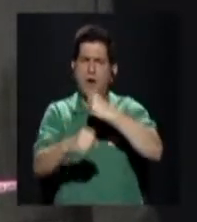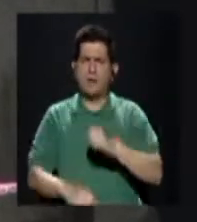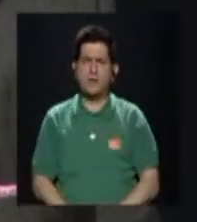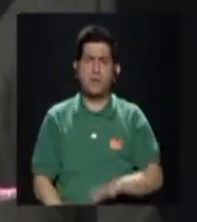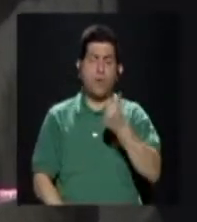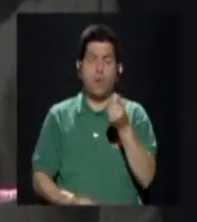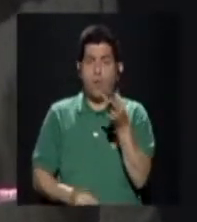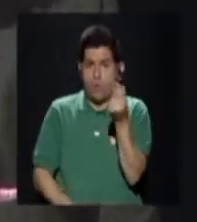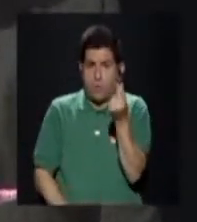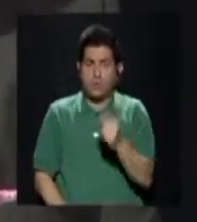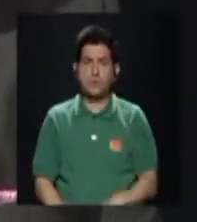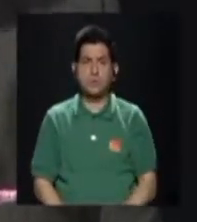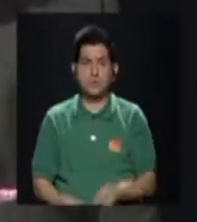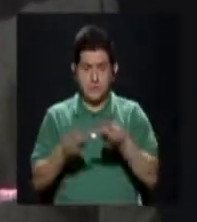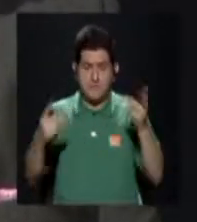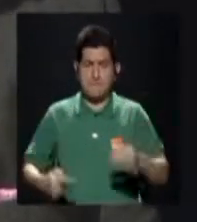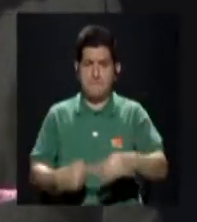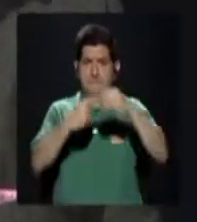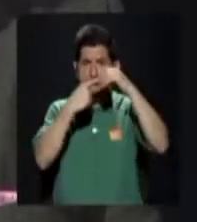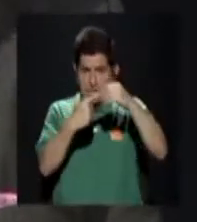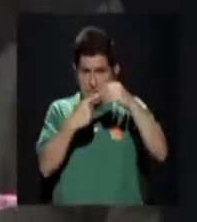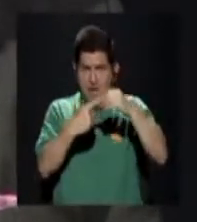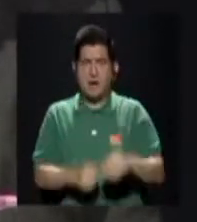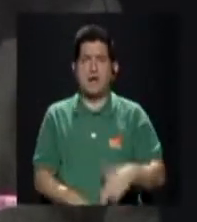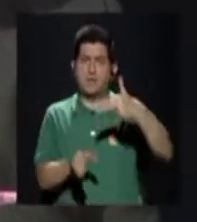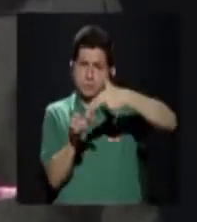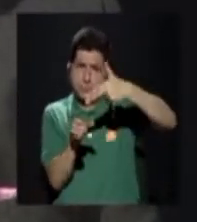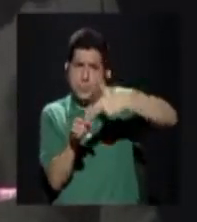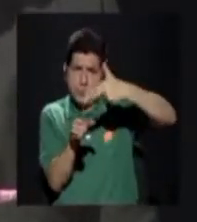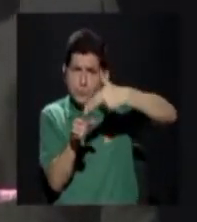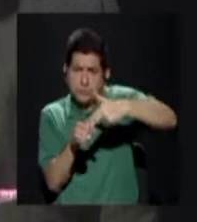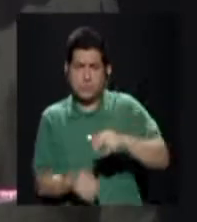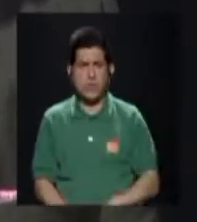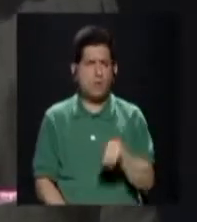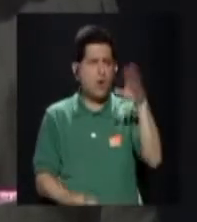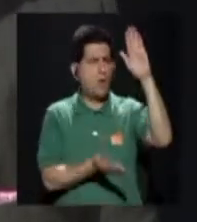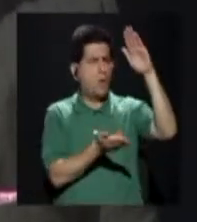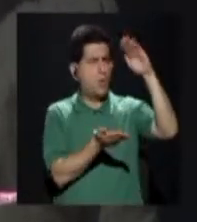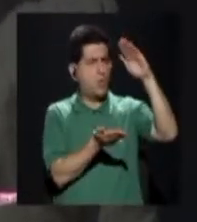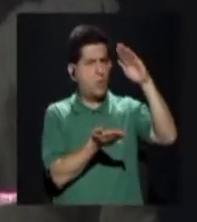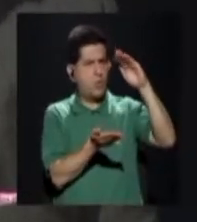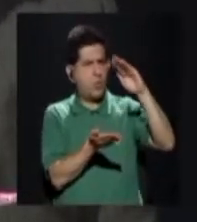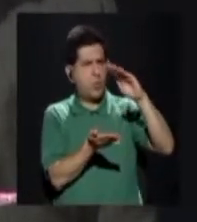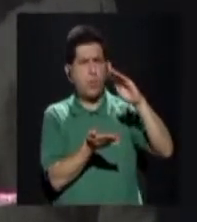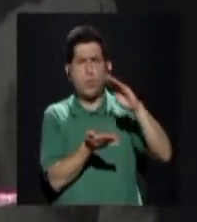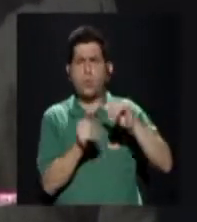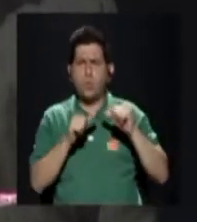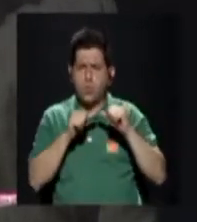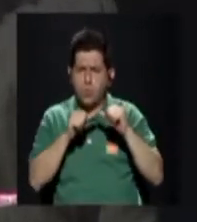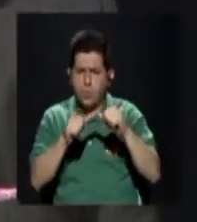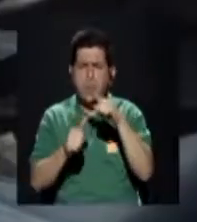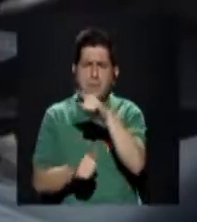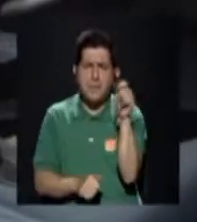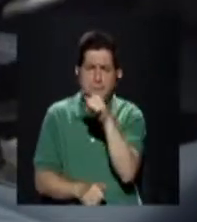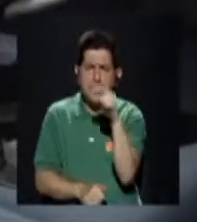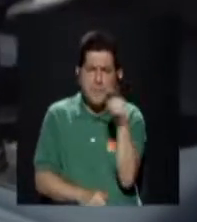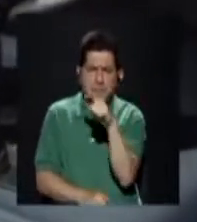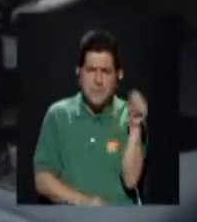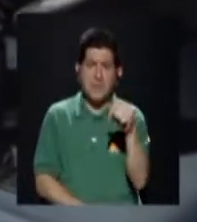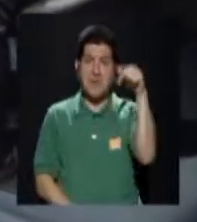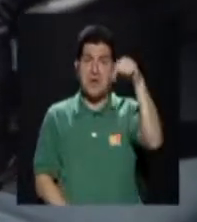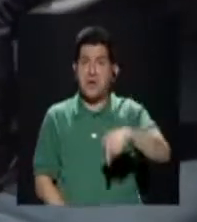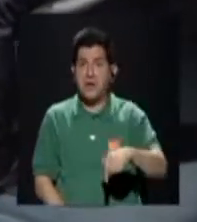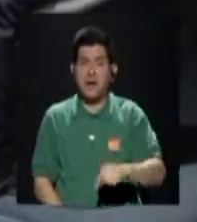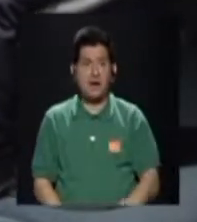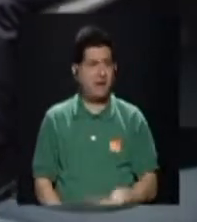otros precios como los de las materias primas, los del combustible, que han venido disminuyendo consistentemente desde hace varios meses, y aquí como que